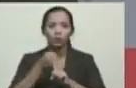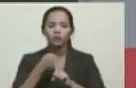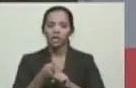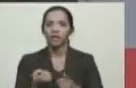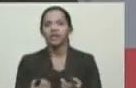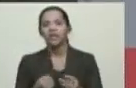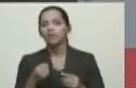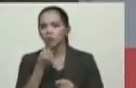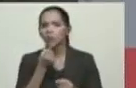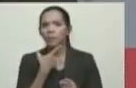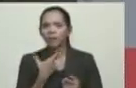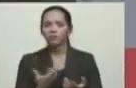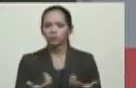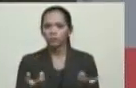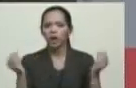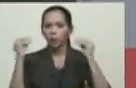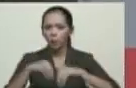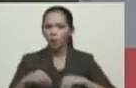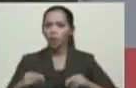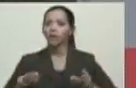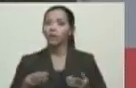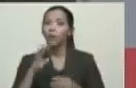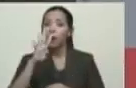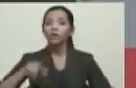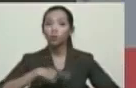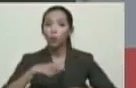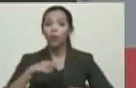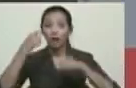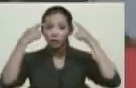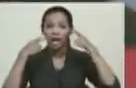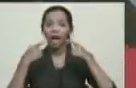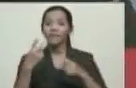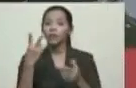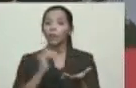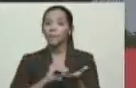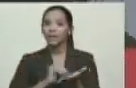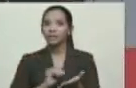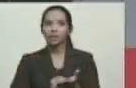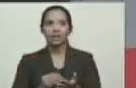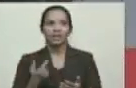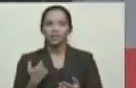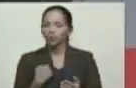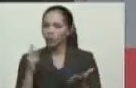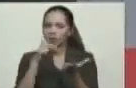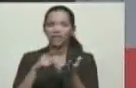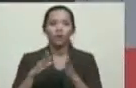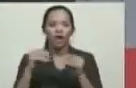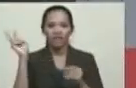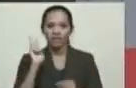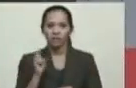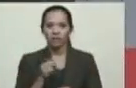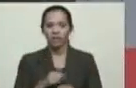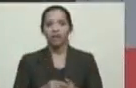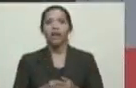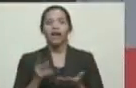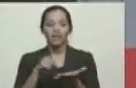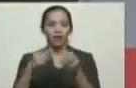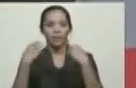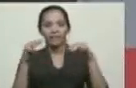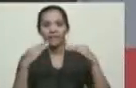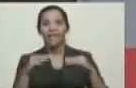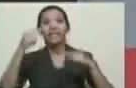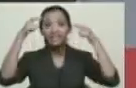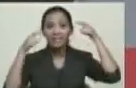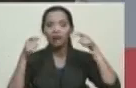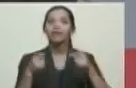momento muy bonito, fueron 4 horas de conversaciones 2 veces con el comandante Chávez, y yo salí para toda Venezuela a llevarles el mensaje de que Chávez